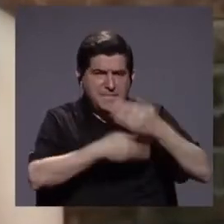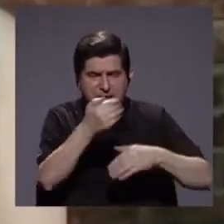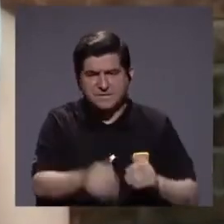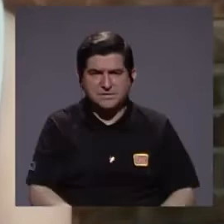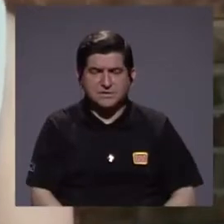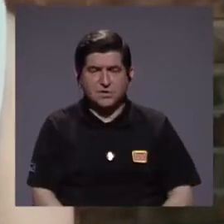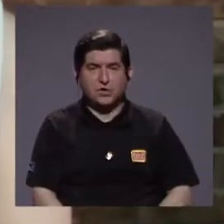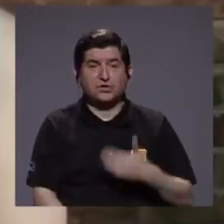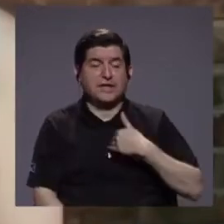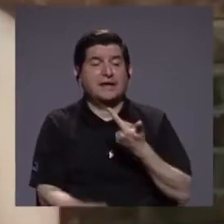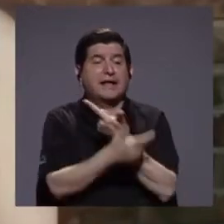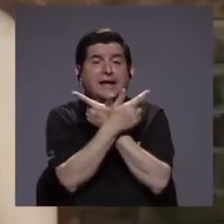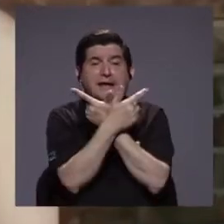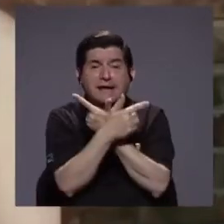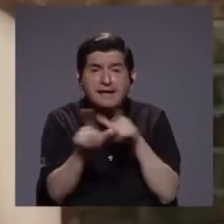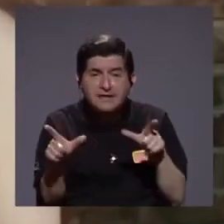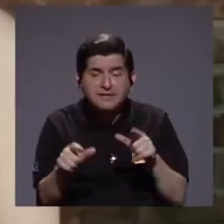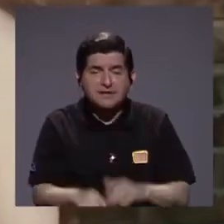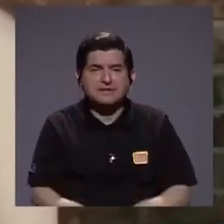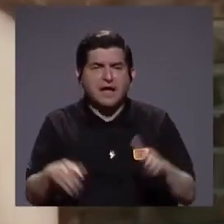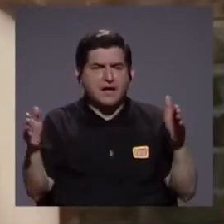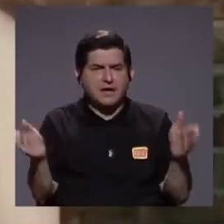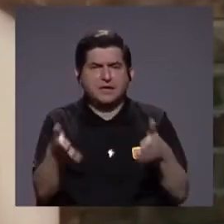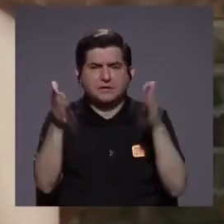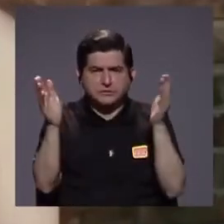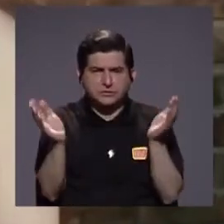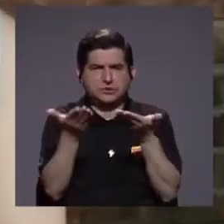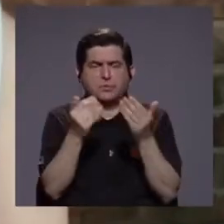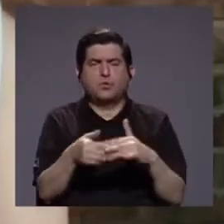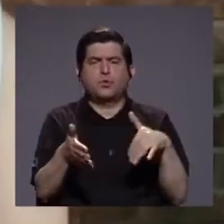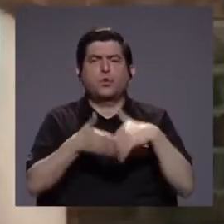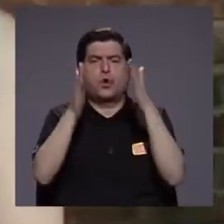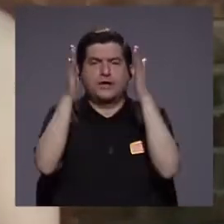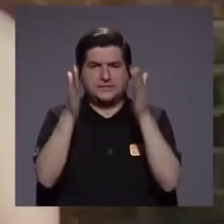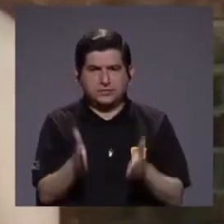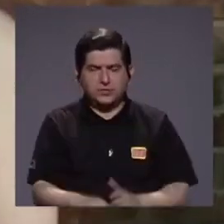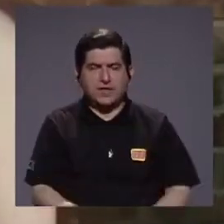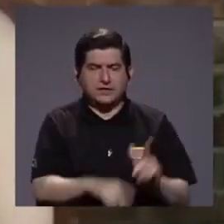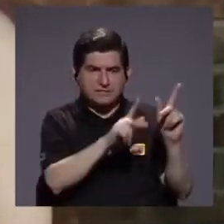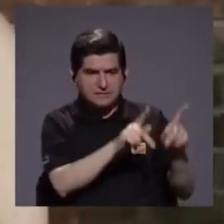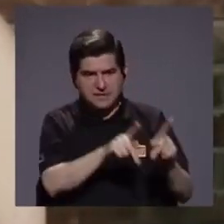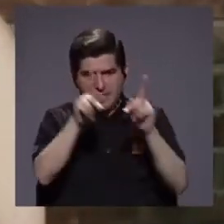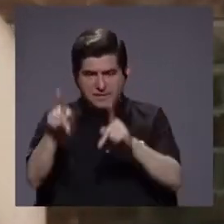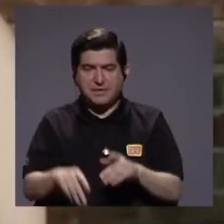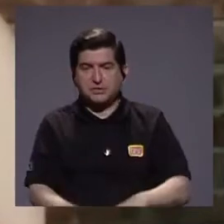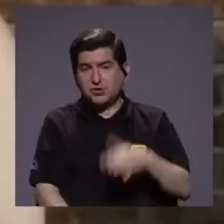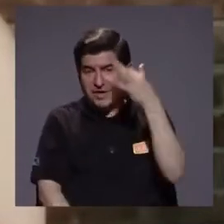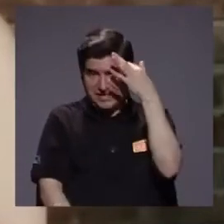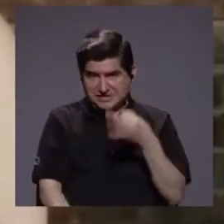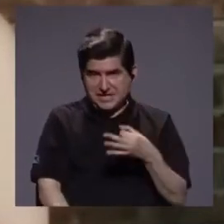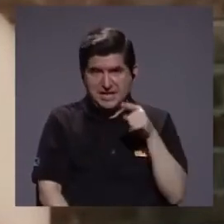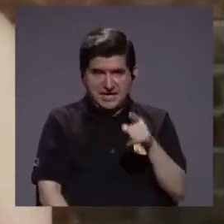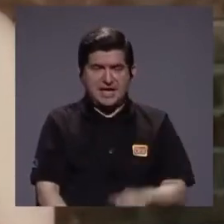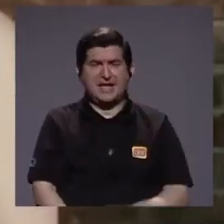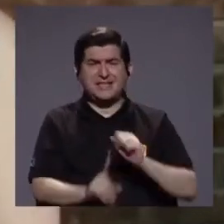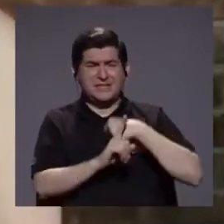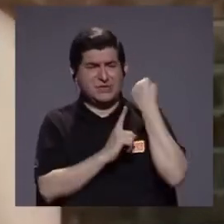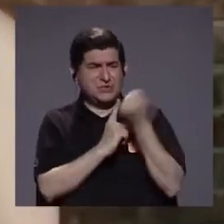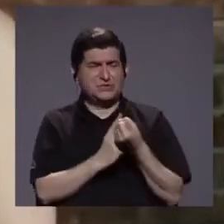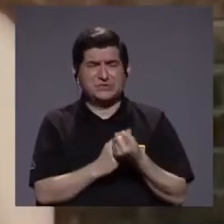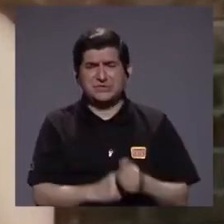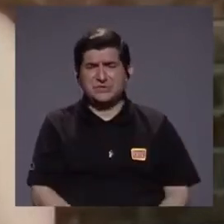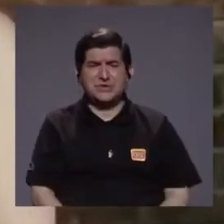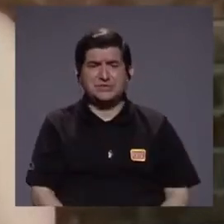que haya esa libertad y estimular de que el estudiantado y las personas que consideran que están ante una situación de